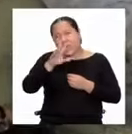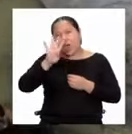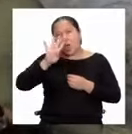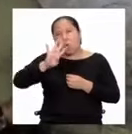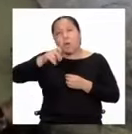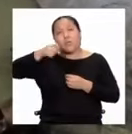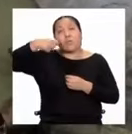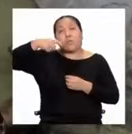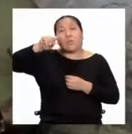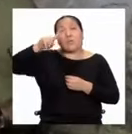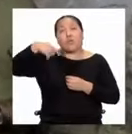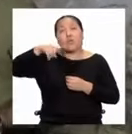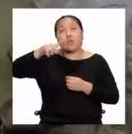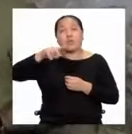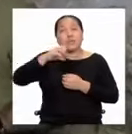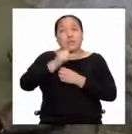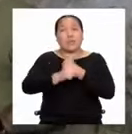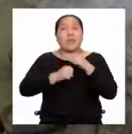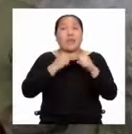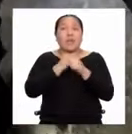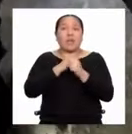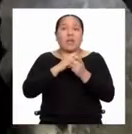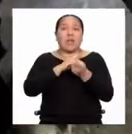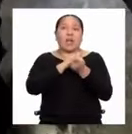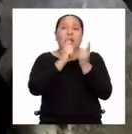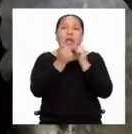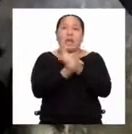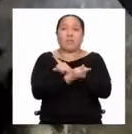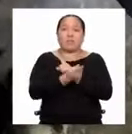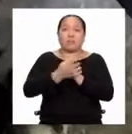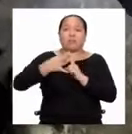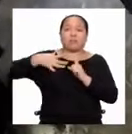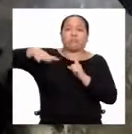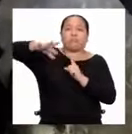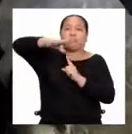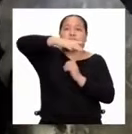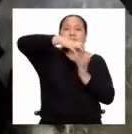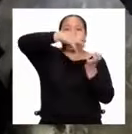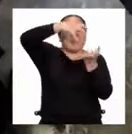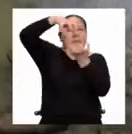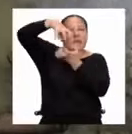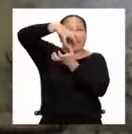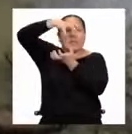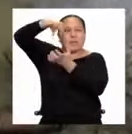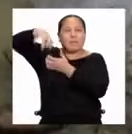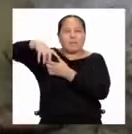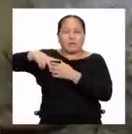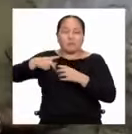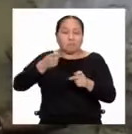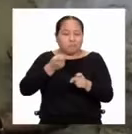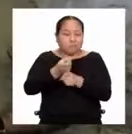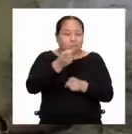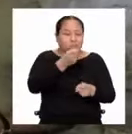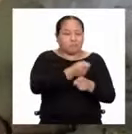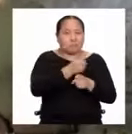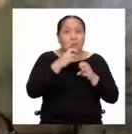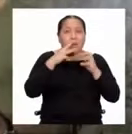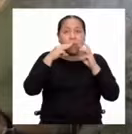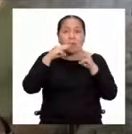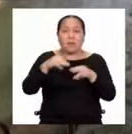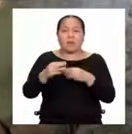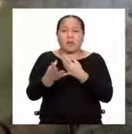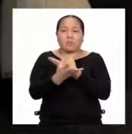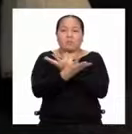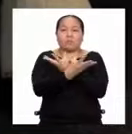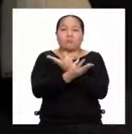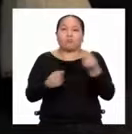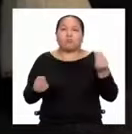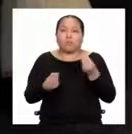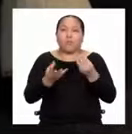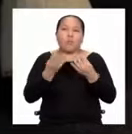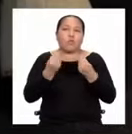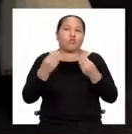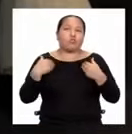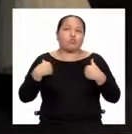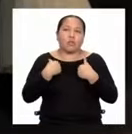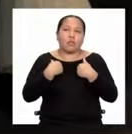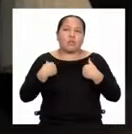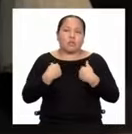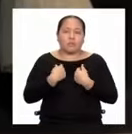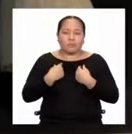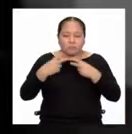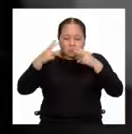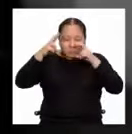años hubieron cambios climáticos globales que afectaron todos los mares del mundo. Ya. Y hubo un proceso de extinción masivo. Analizando